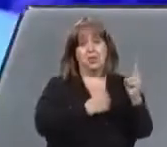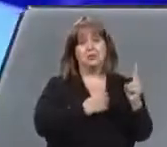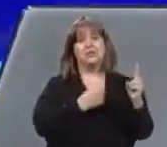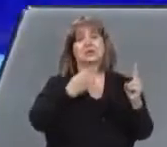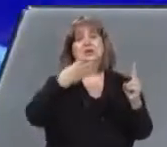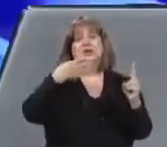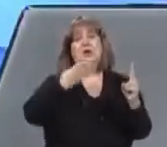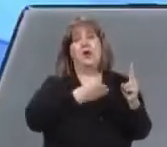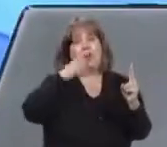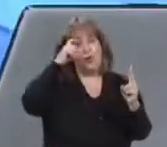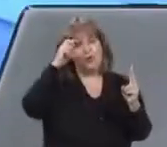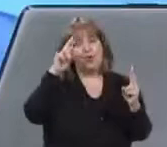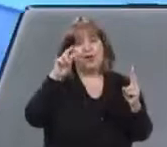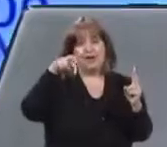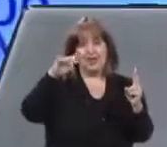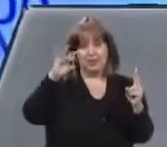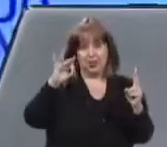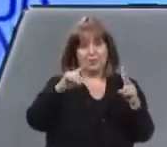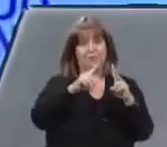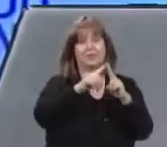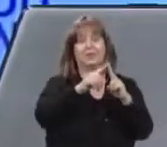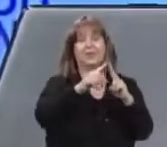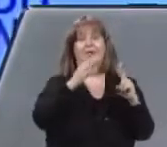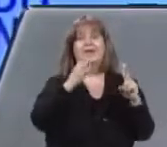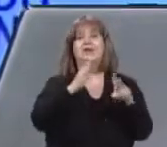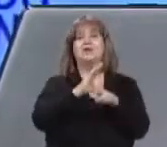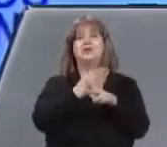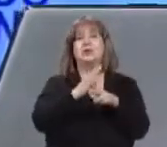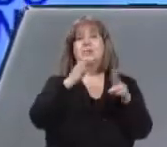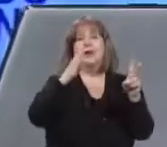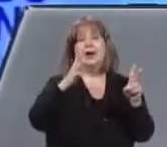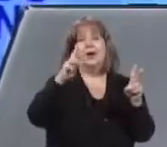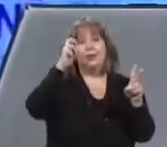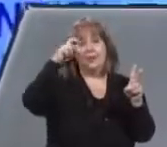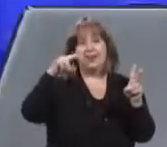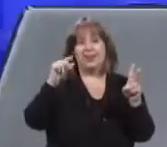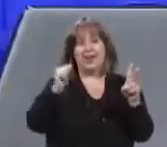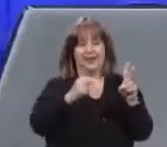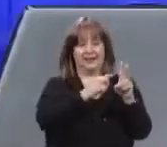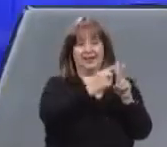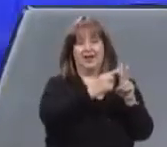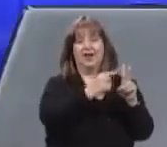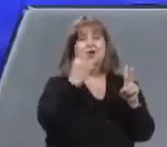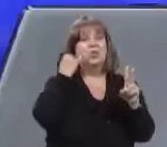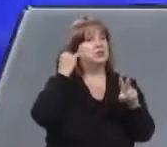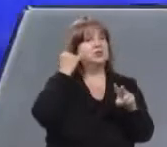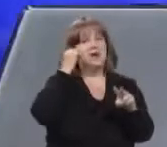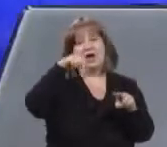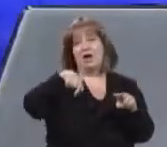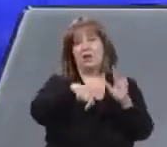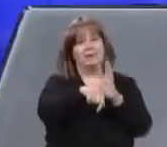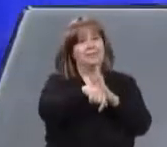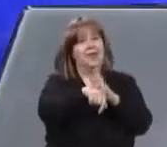Brenda Uliarte. La verdad es que cada día que va pasando después de dos semanas de ocurrido este ataque a la